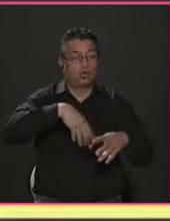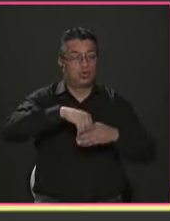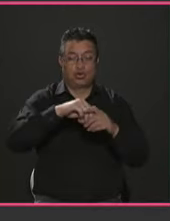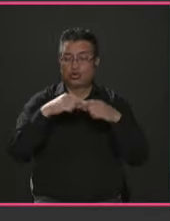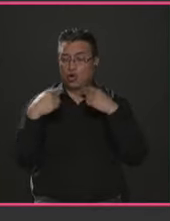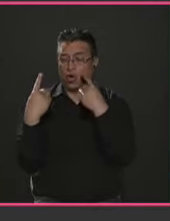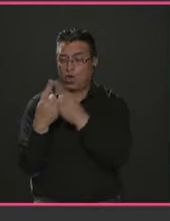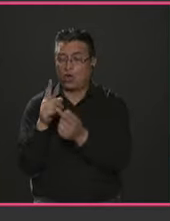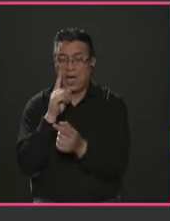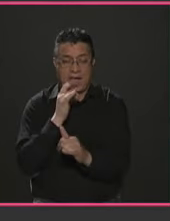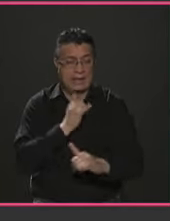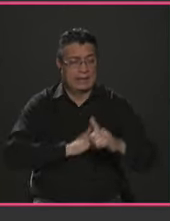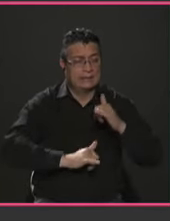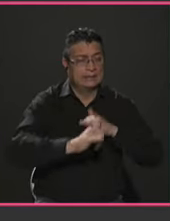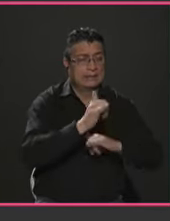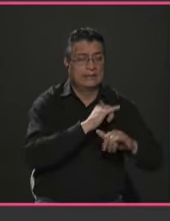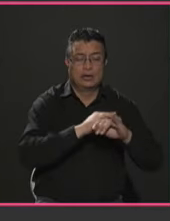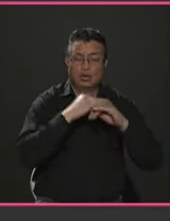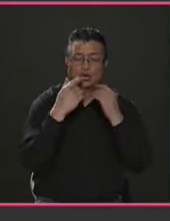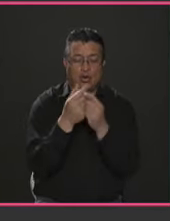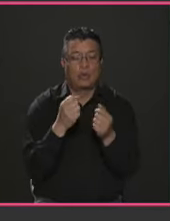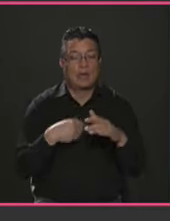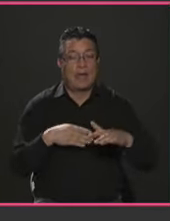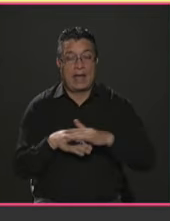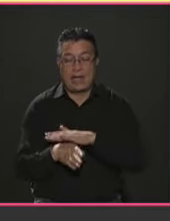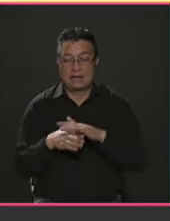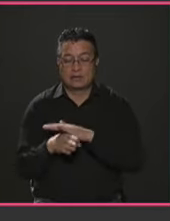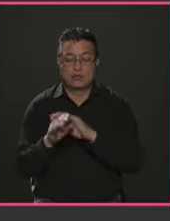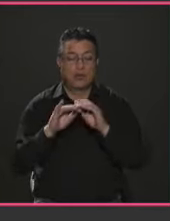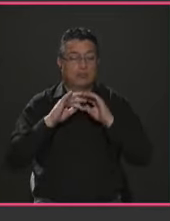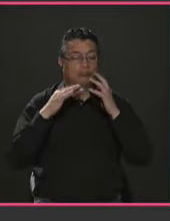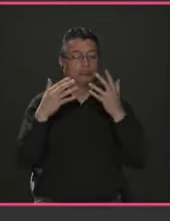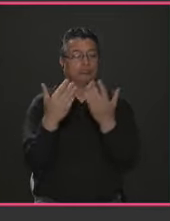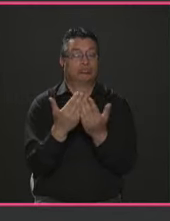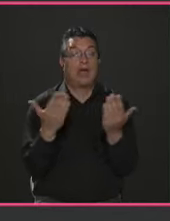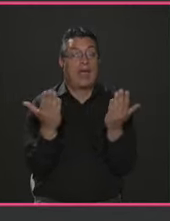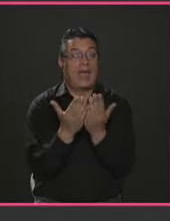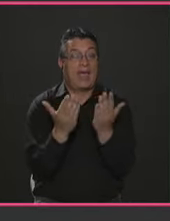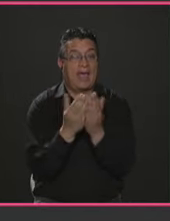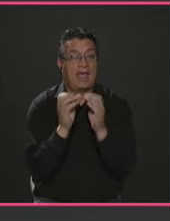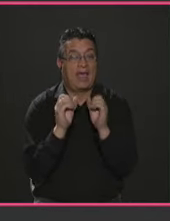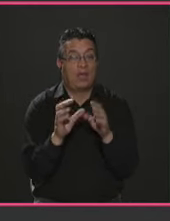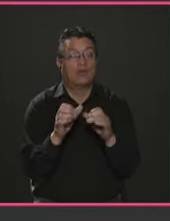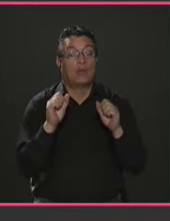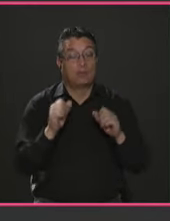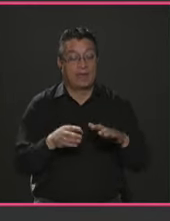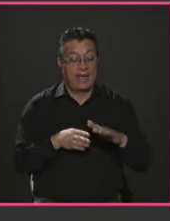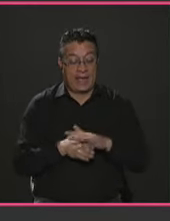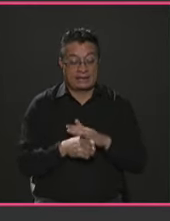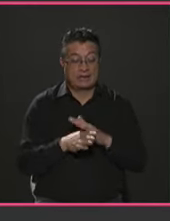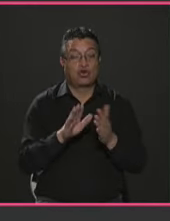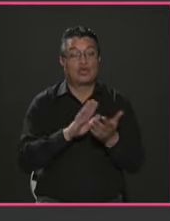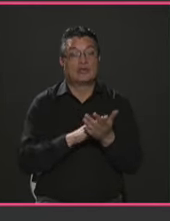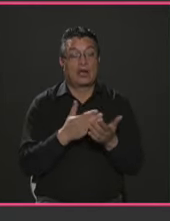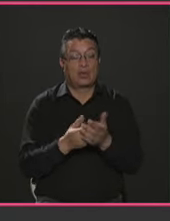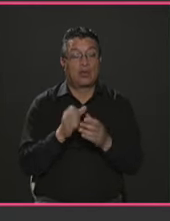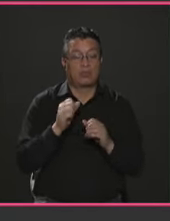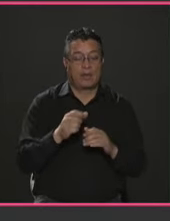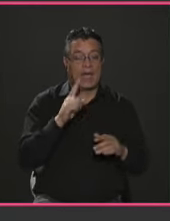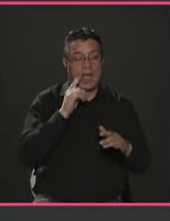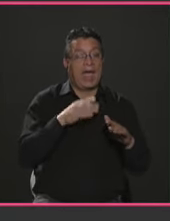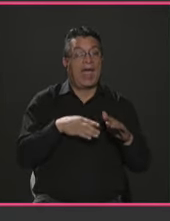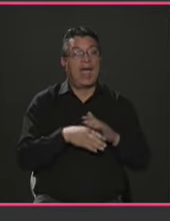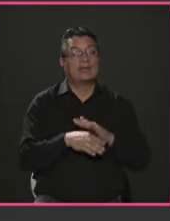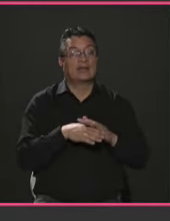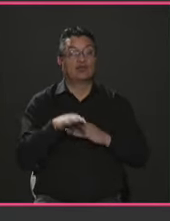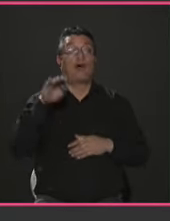internet Entonces vamos tener vamos a tener acceso en lugares remotos a la educación eh vamos a tener acceso a la salud vamos a tener acceso